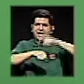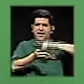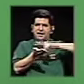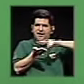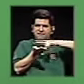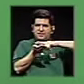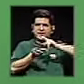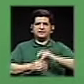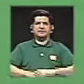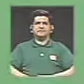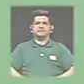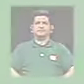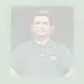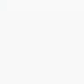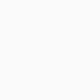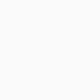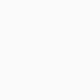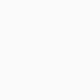verde